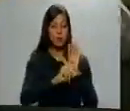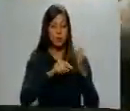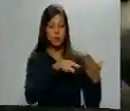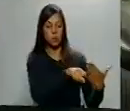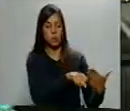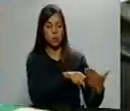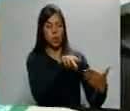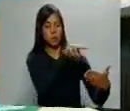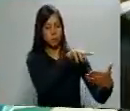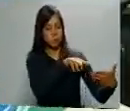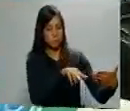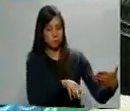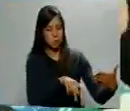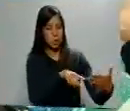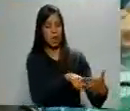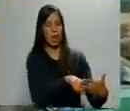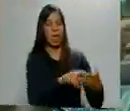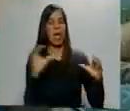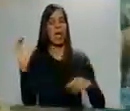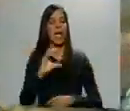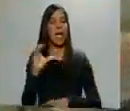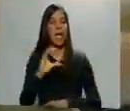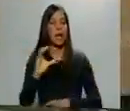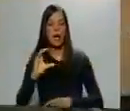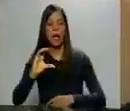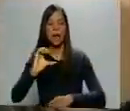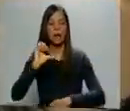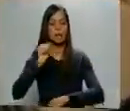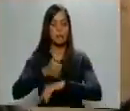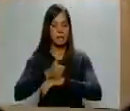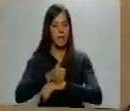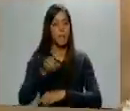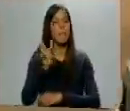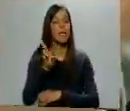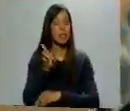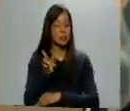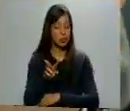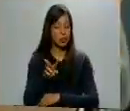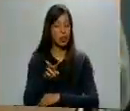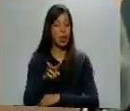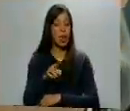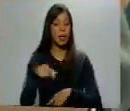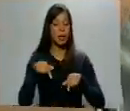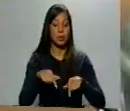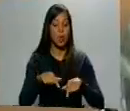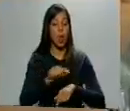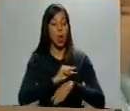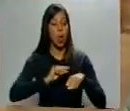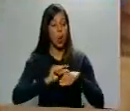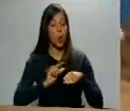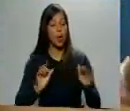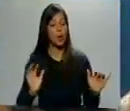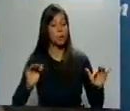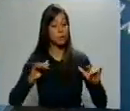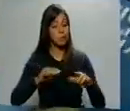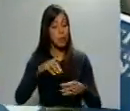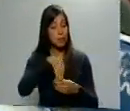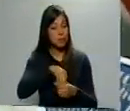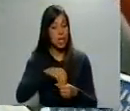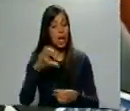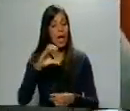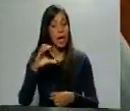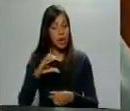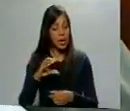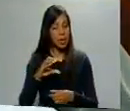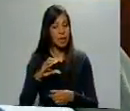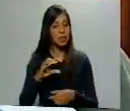nos dice que la ciudad de Caracas es la capital de la República y asiento de los órganos del poder nacional. Una ley